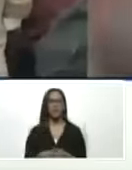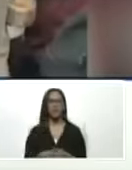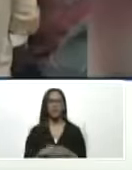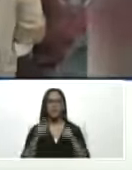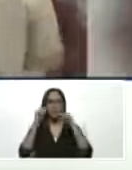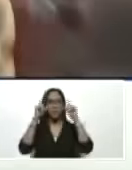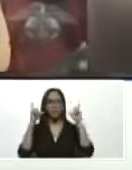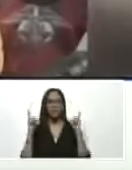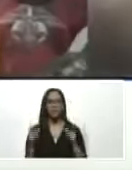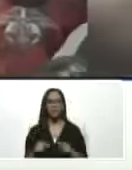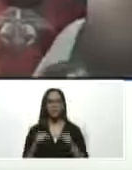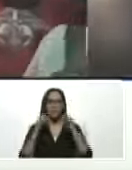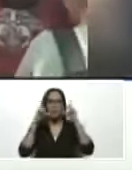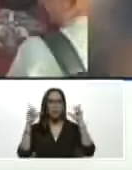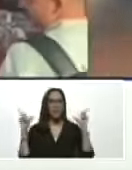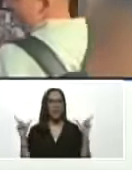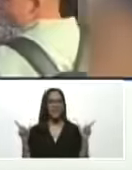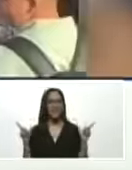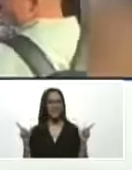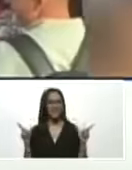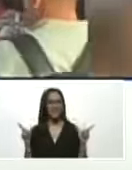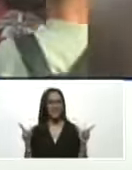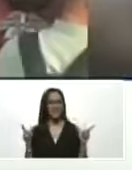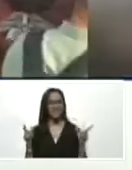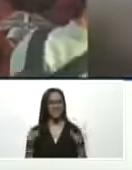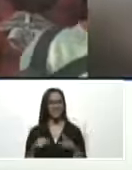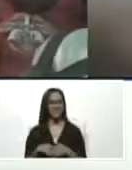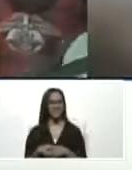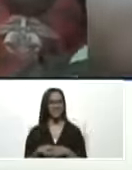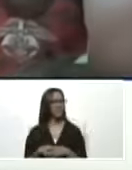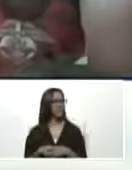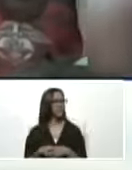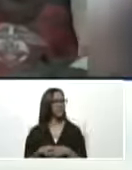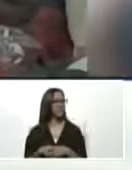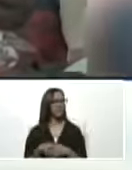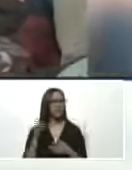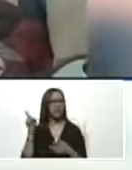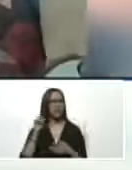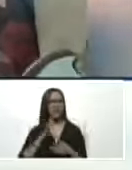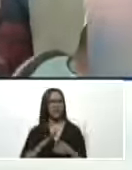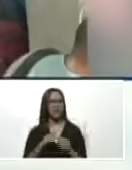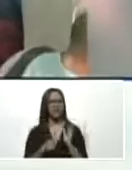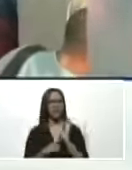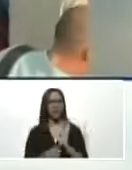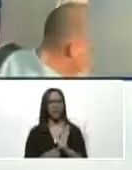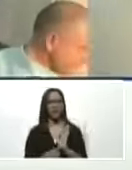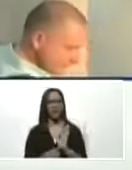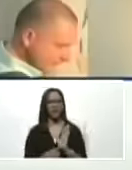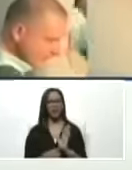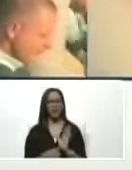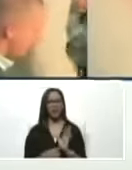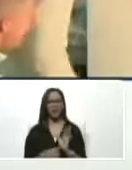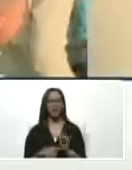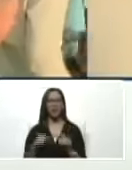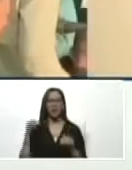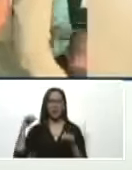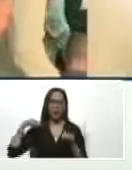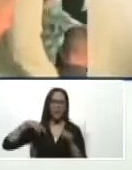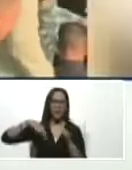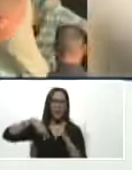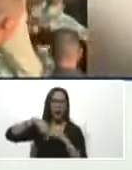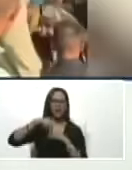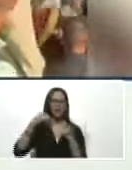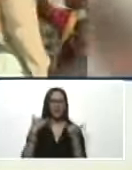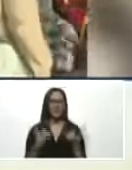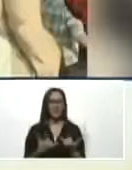Sorpresa. Surprise. ¿Ah? Ahí están unas imágenes. Eso es cuando íbamos bajando ya, ¿verdad? En